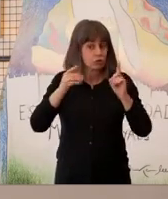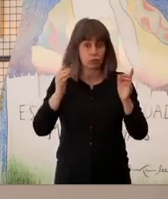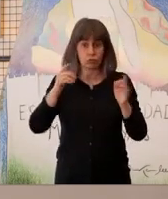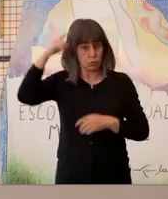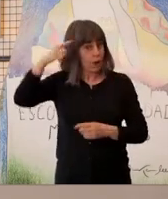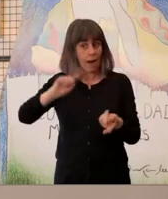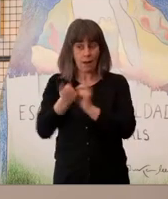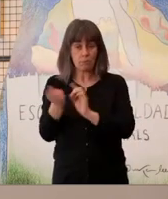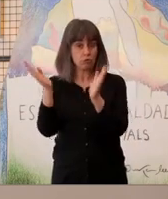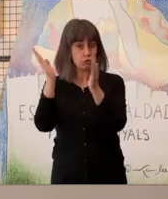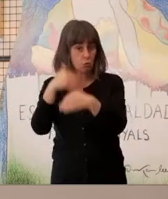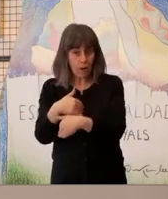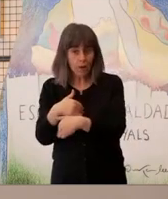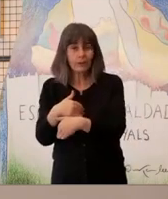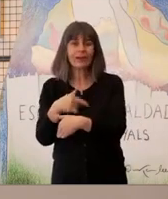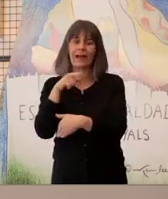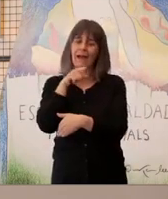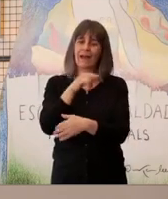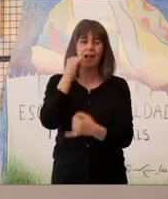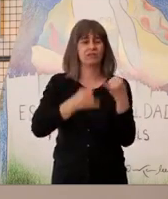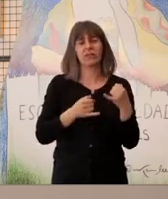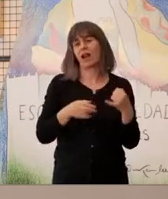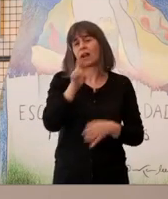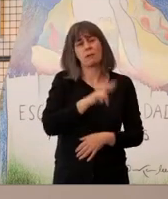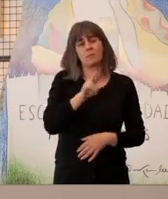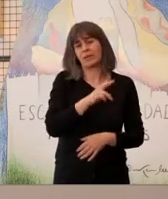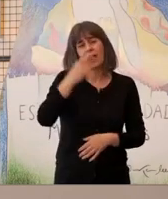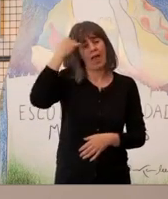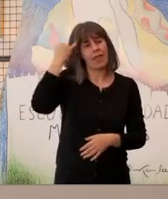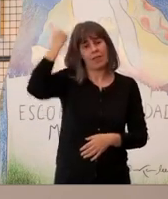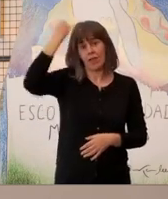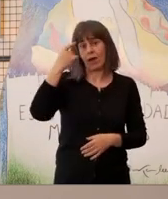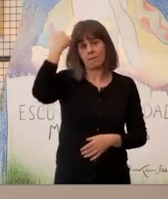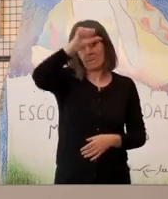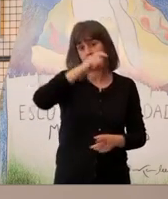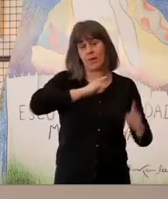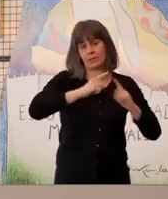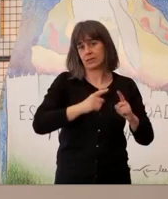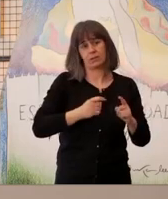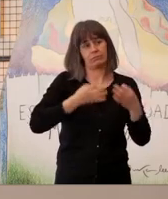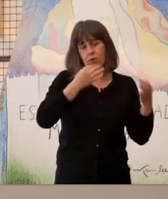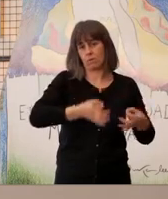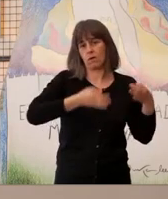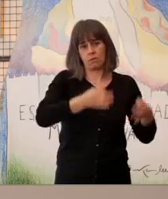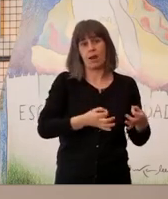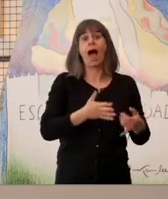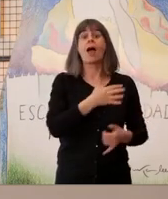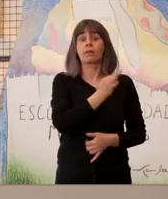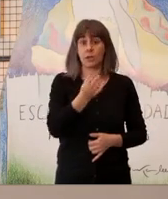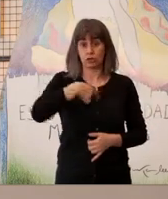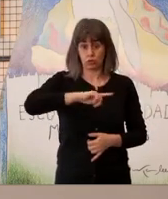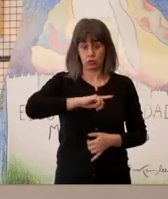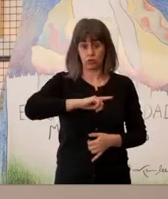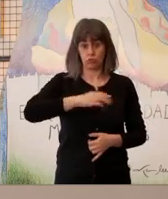es la ideología machista todo el tiempo en la que además hemos sido educadas con lo cual